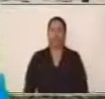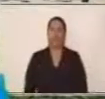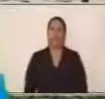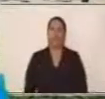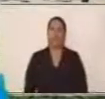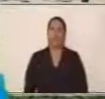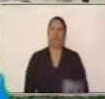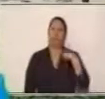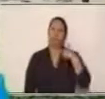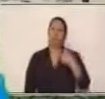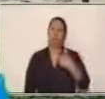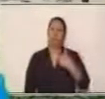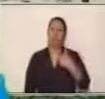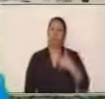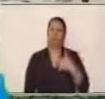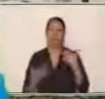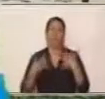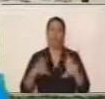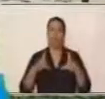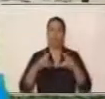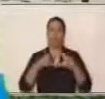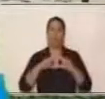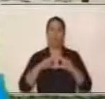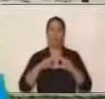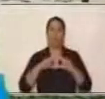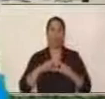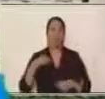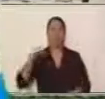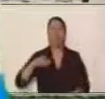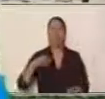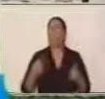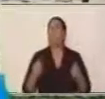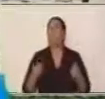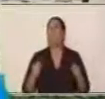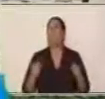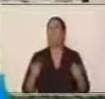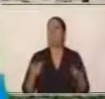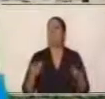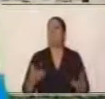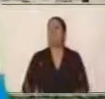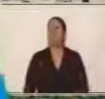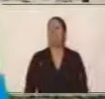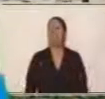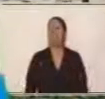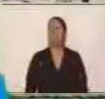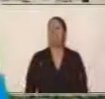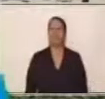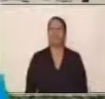Ya que tenemos este triángulo, vamos a hacer lo siguiente.